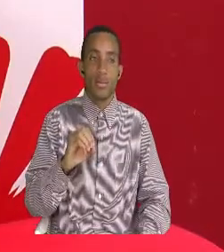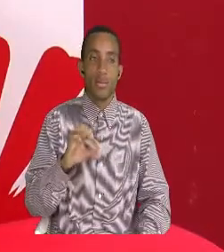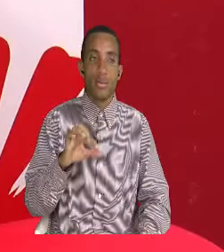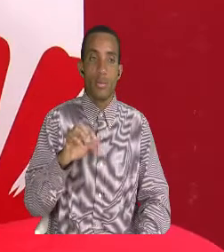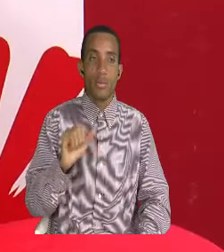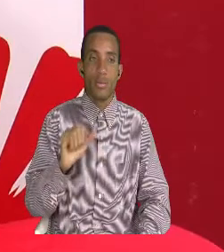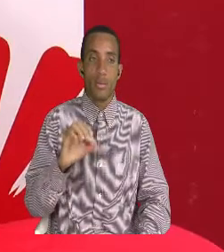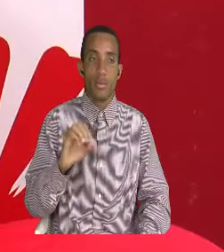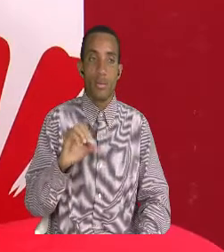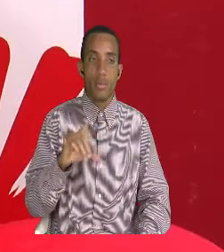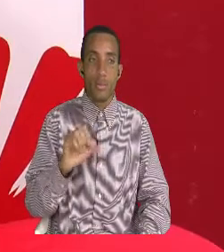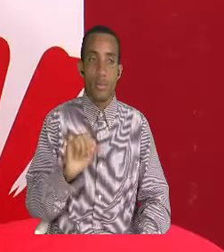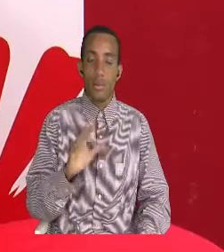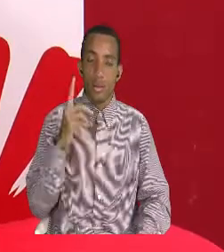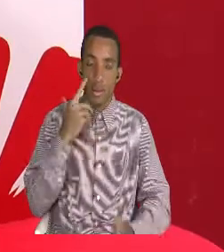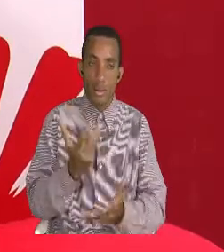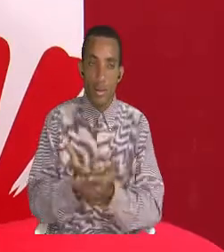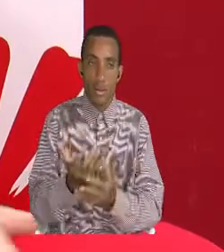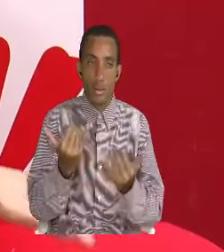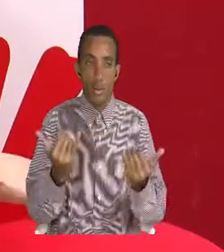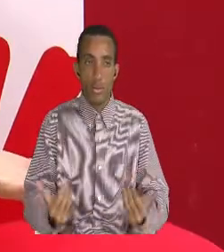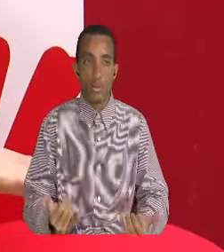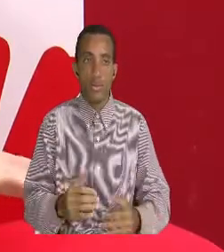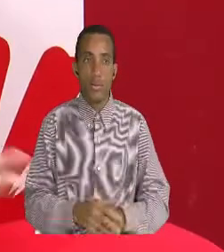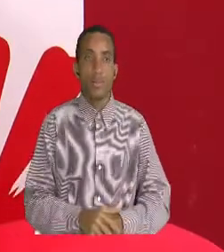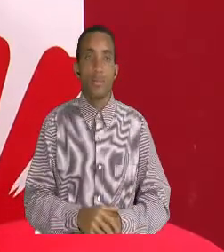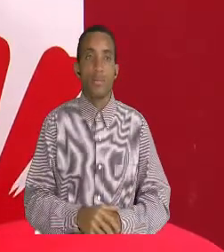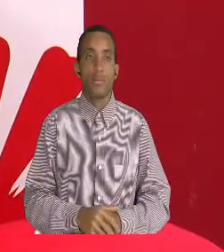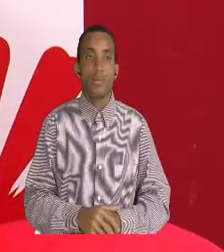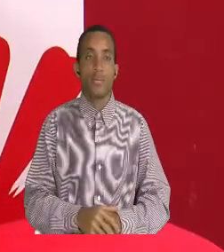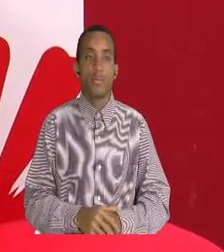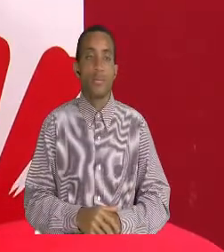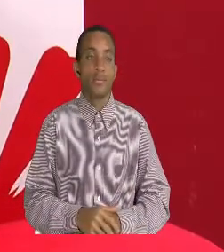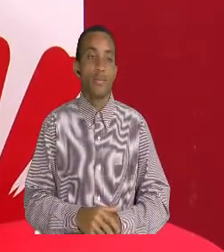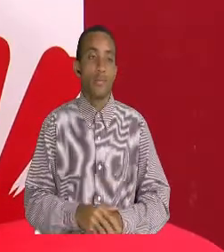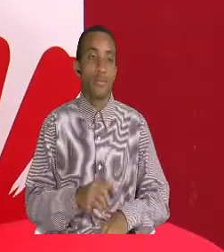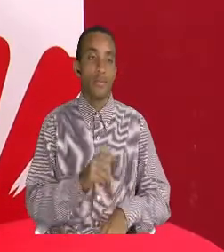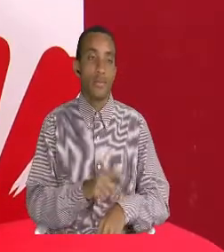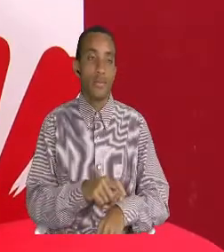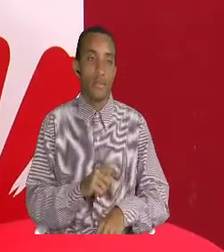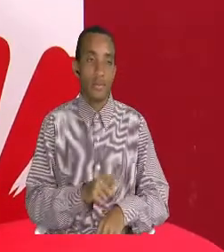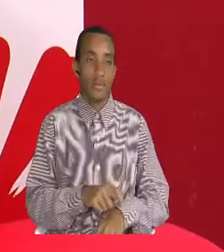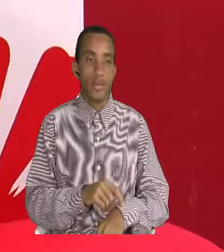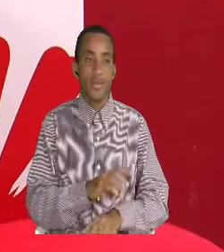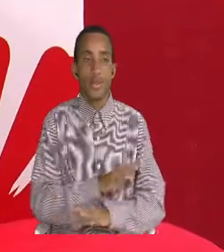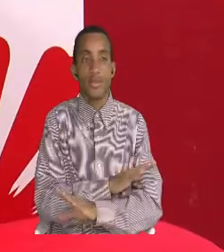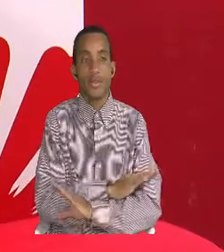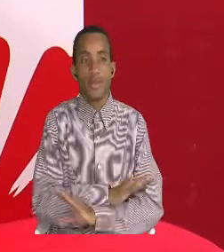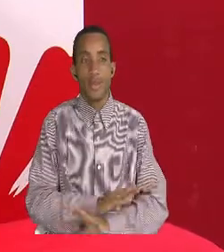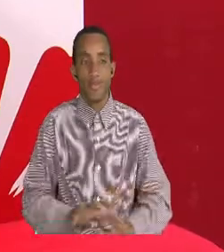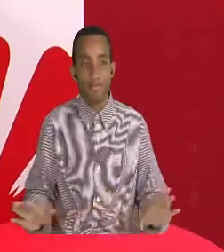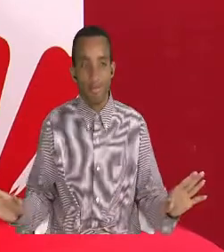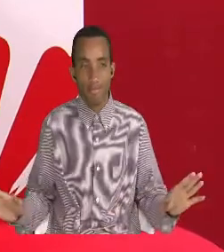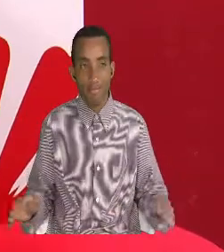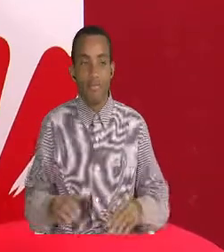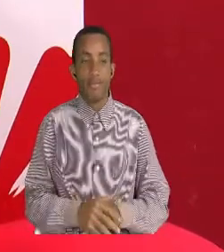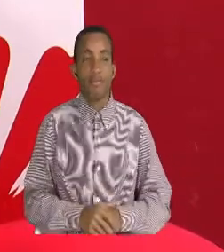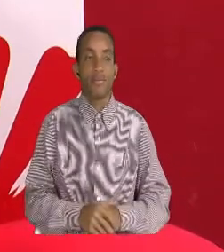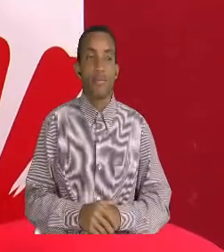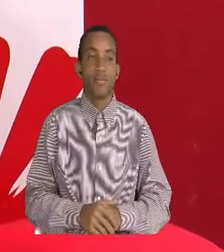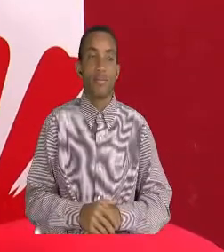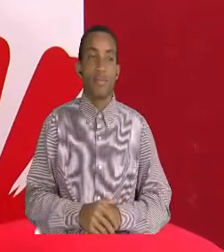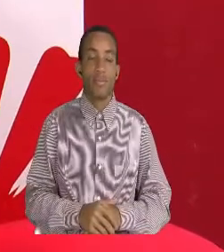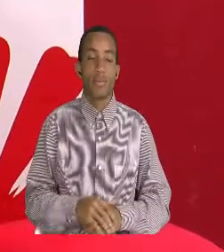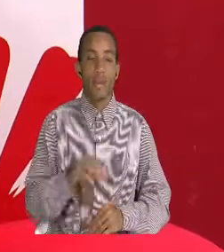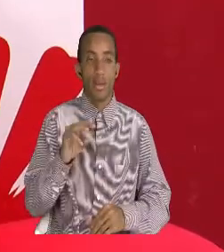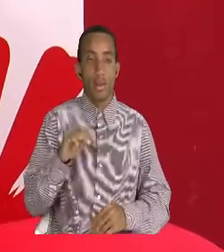buenos tenerlos en cuenta en nuestro día a día. Y desafortunadamente ya se acaba la hora, ya se acaba el programa y se nos agota el tiempo, pero Marce, yo